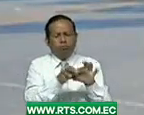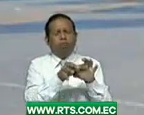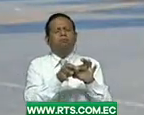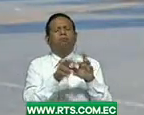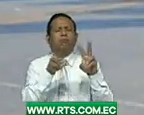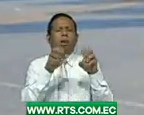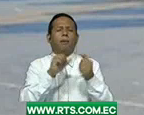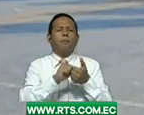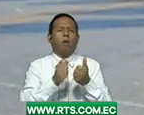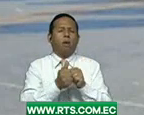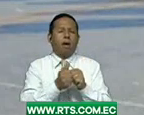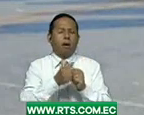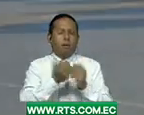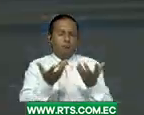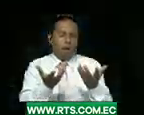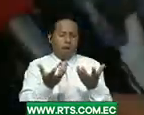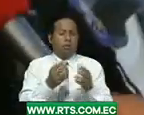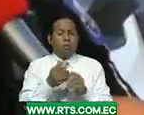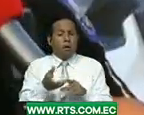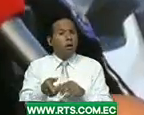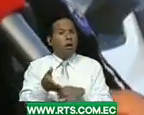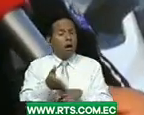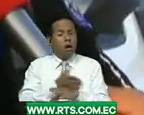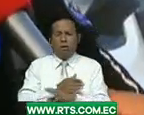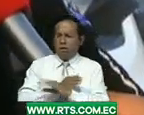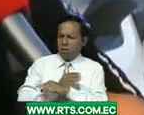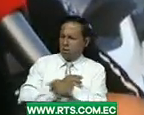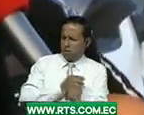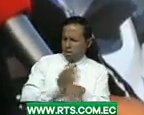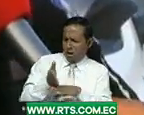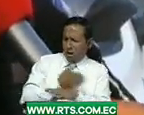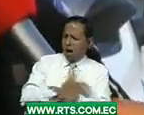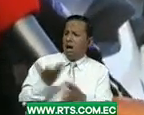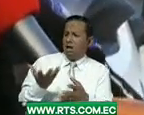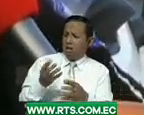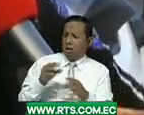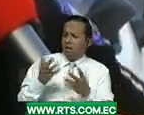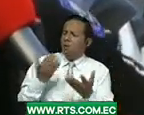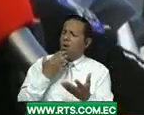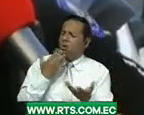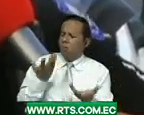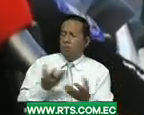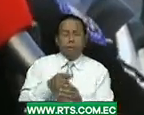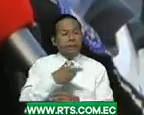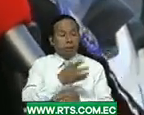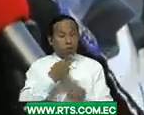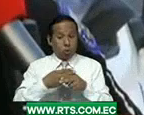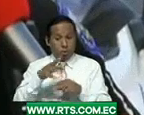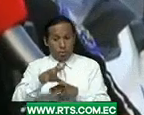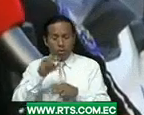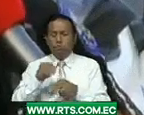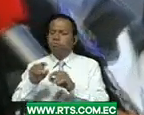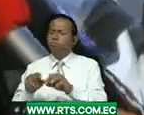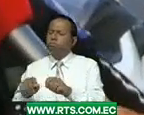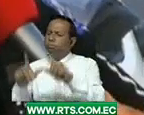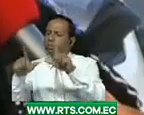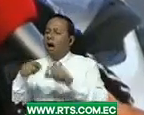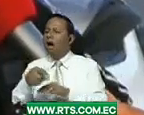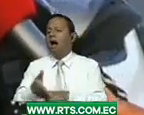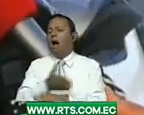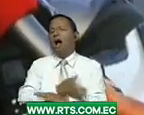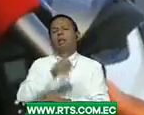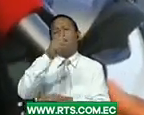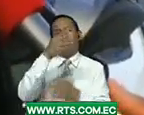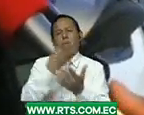ilícitos. ¿La persona de pronto tenía antecedentes? Sí, se pudo verificar que tenía antecedentes la persona que falleció. Un